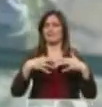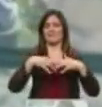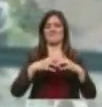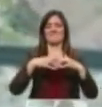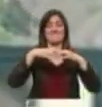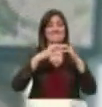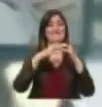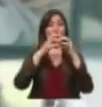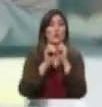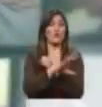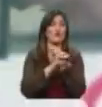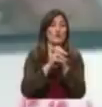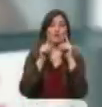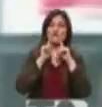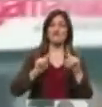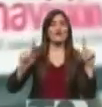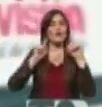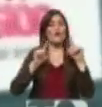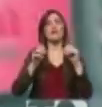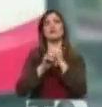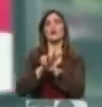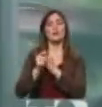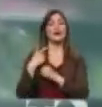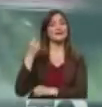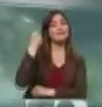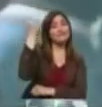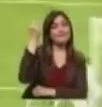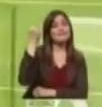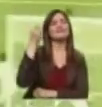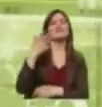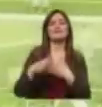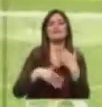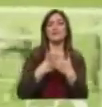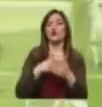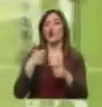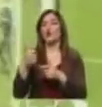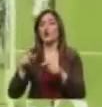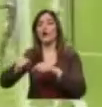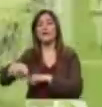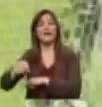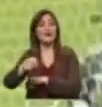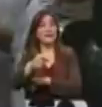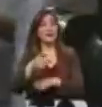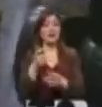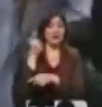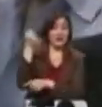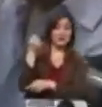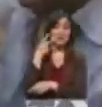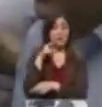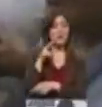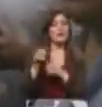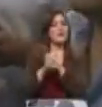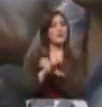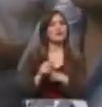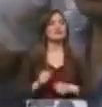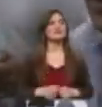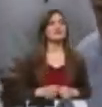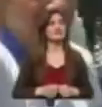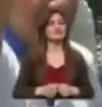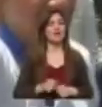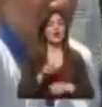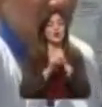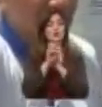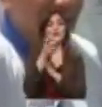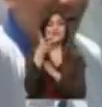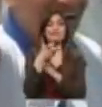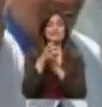la comercialización de publicidad y la venta de derechos a terceros. Ese año, 2013, estuvo marcado por la campaña presidencial en la